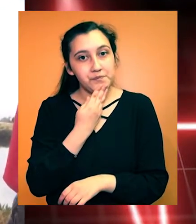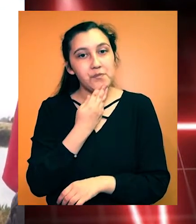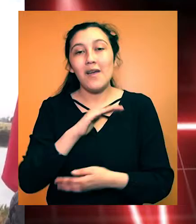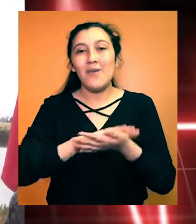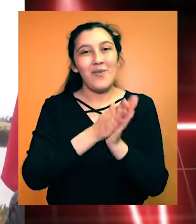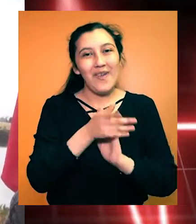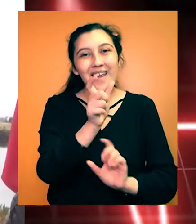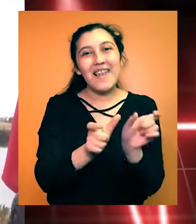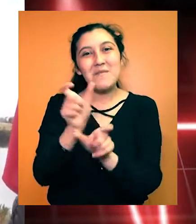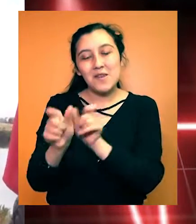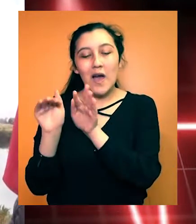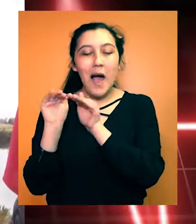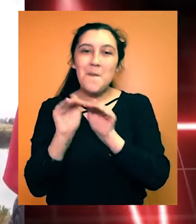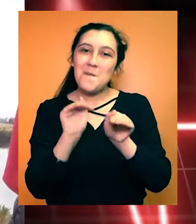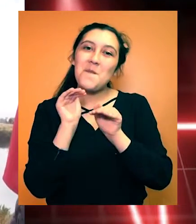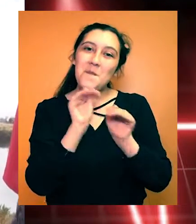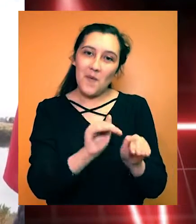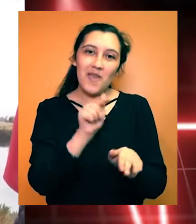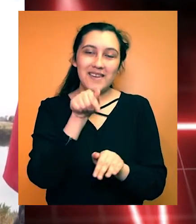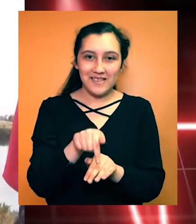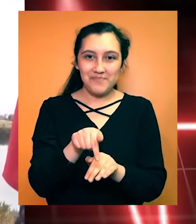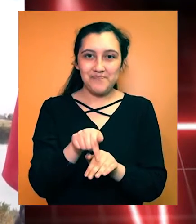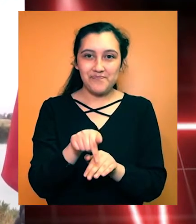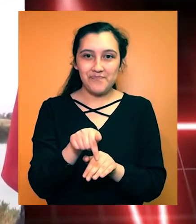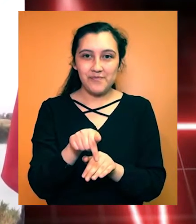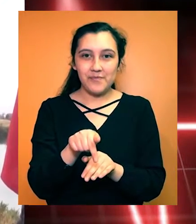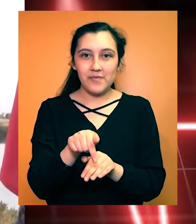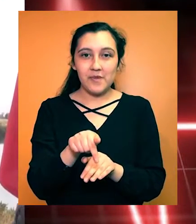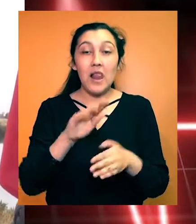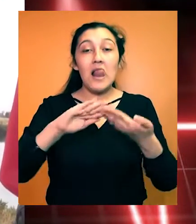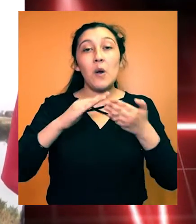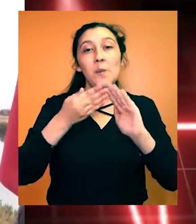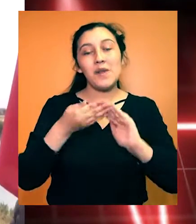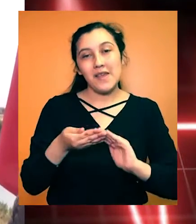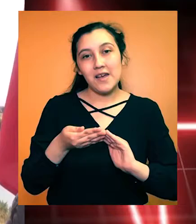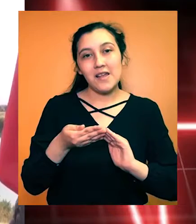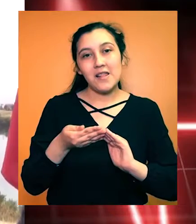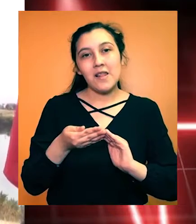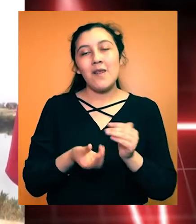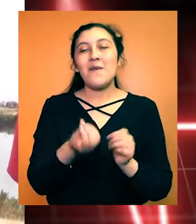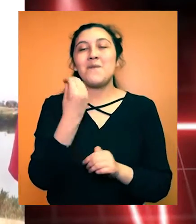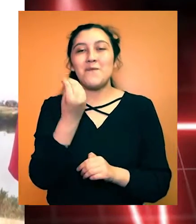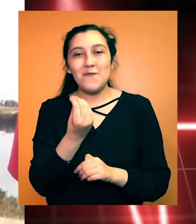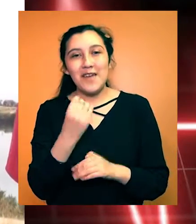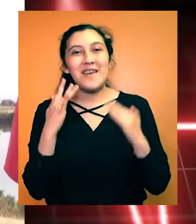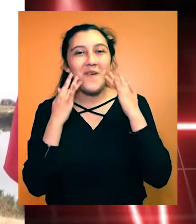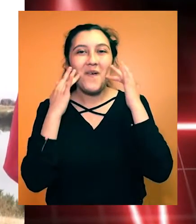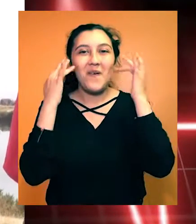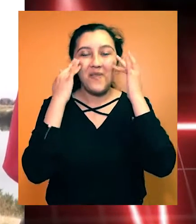ente y personal que nos ha apoyado, digamos, en esta etapa. Así que la comunidad lo